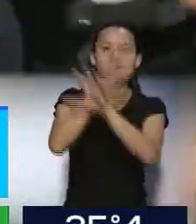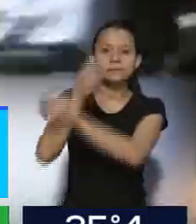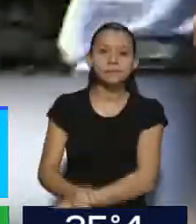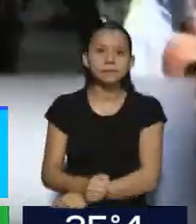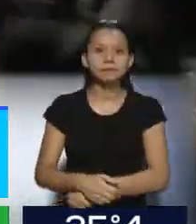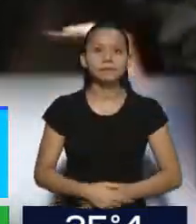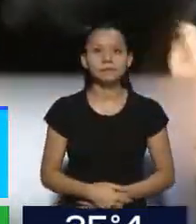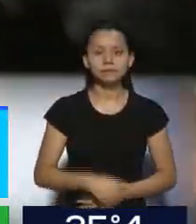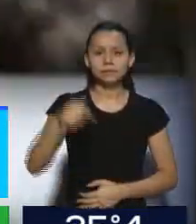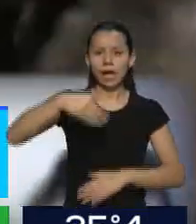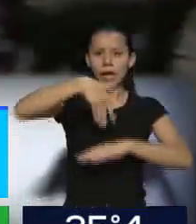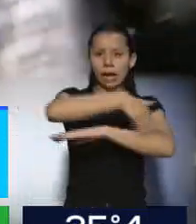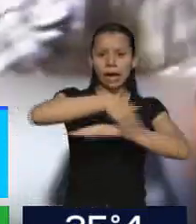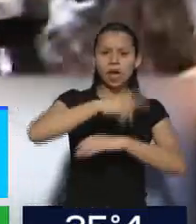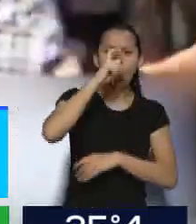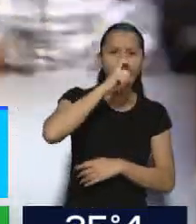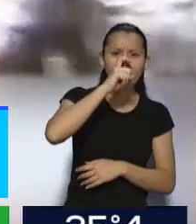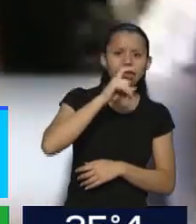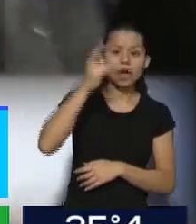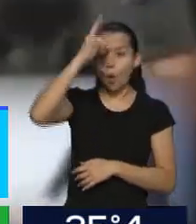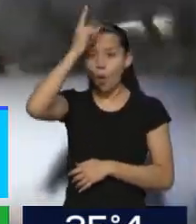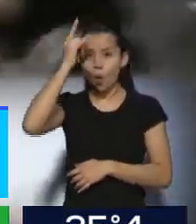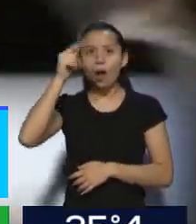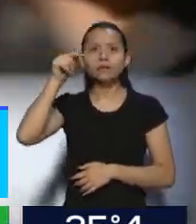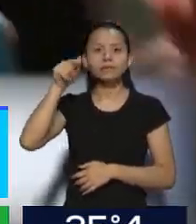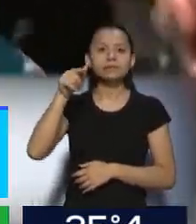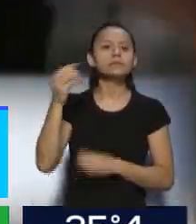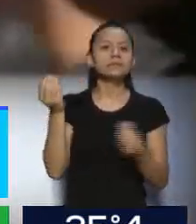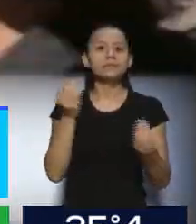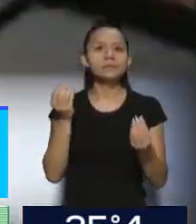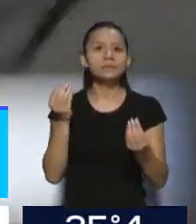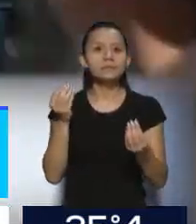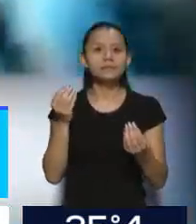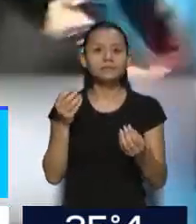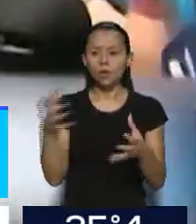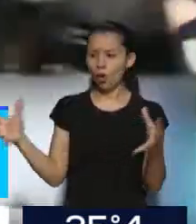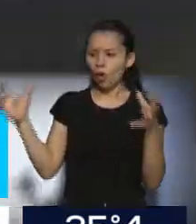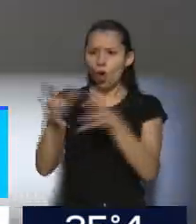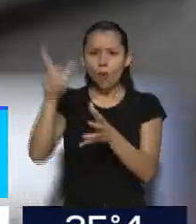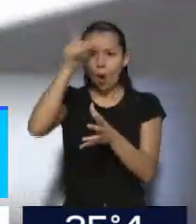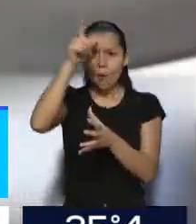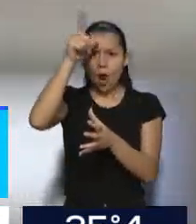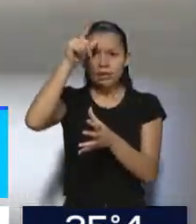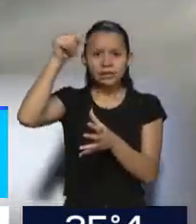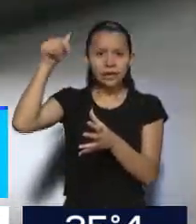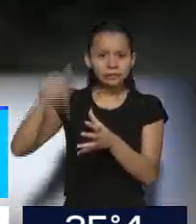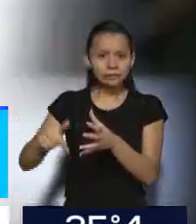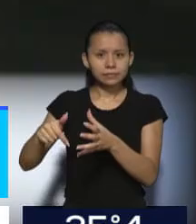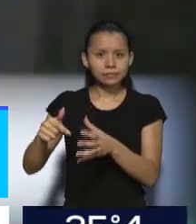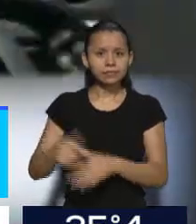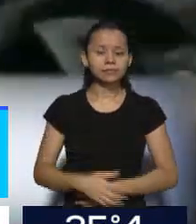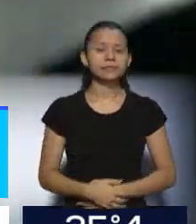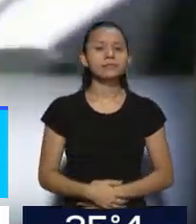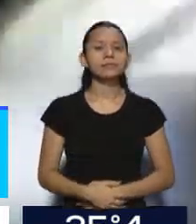hasta Corrientes, Uruguay, y ahí apareció un pelotón de la policía de la ciudad